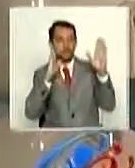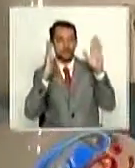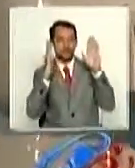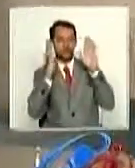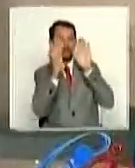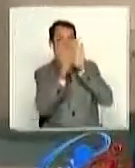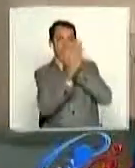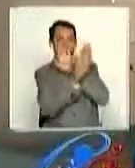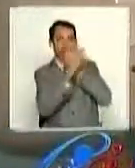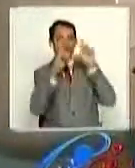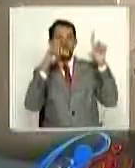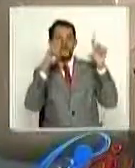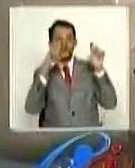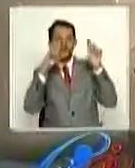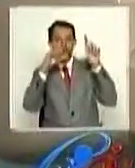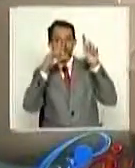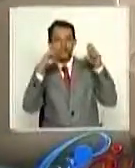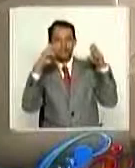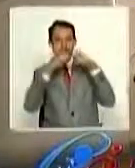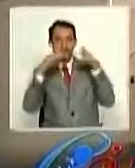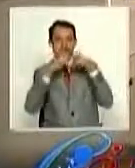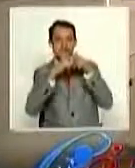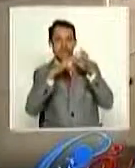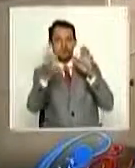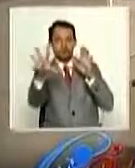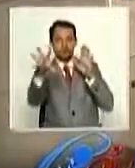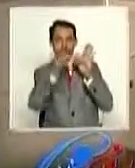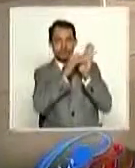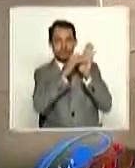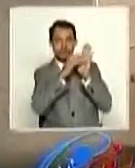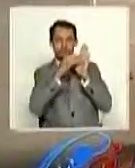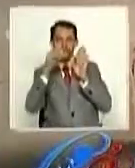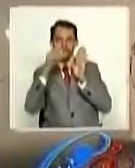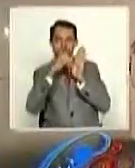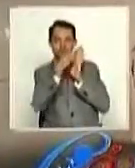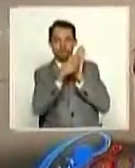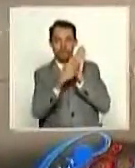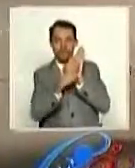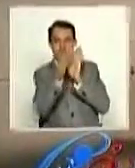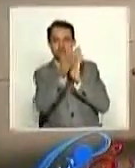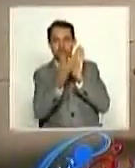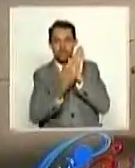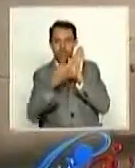tomar la radiografía del paciente. Abelardo,